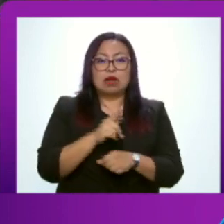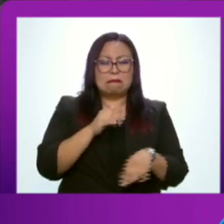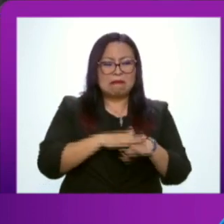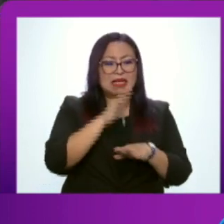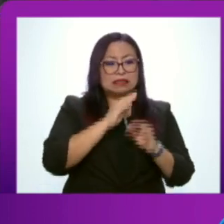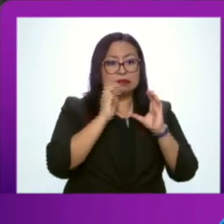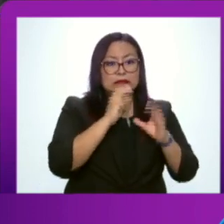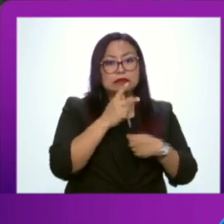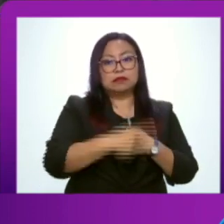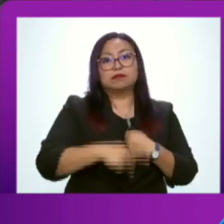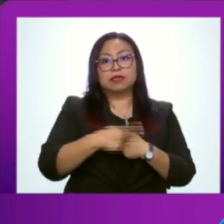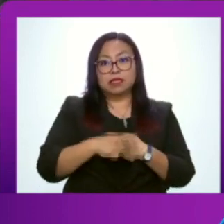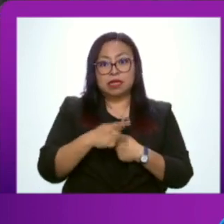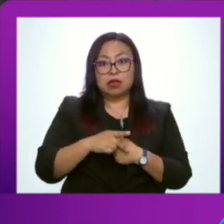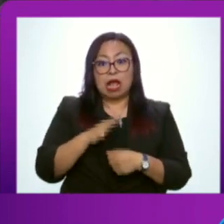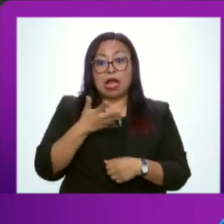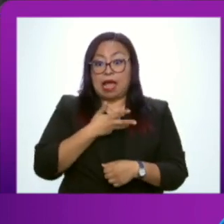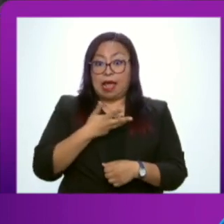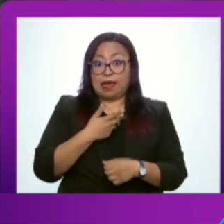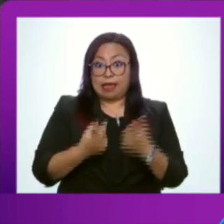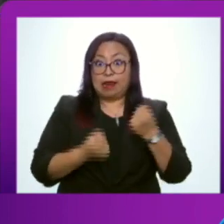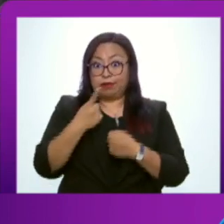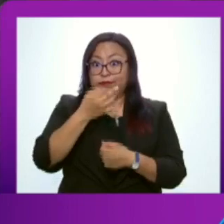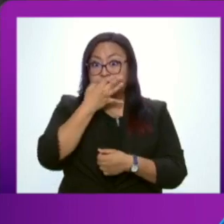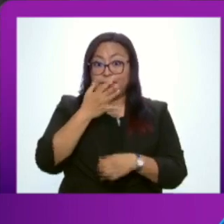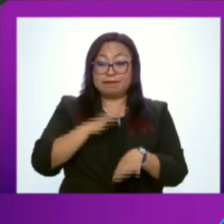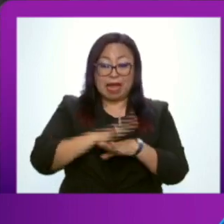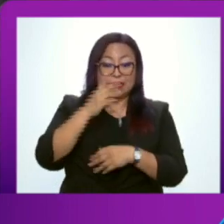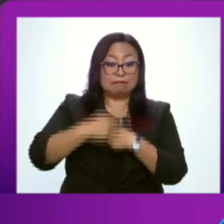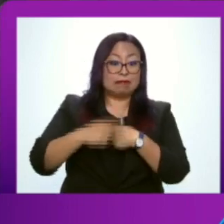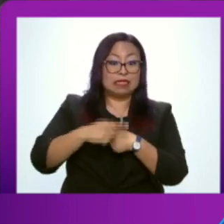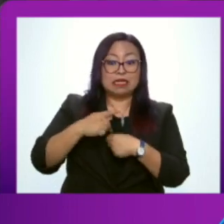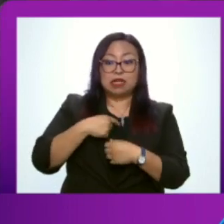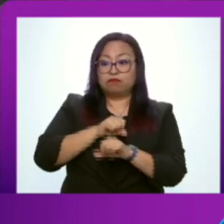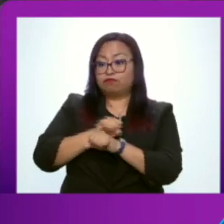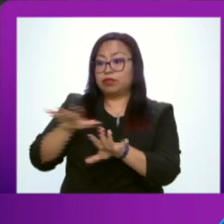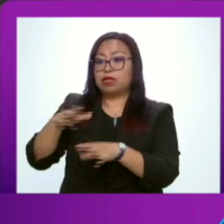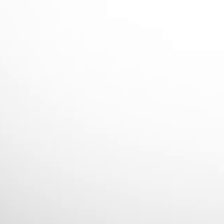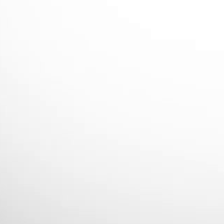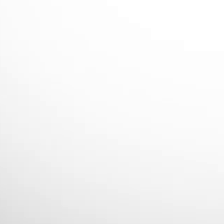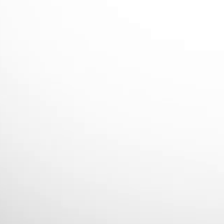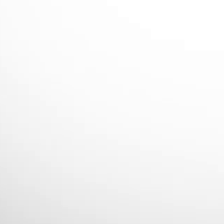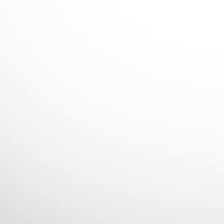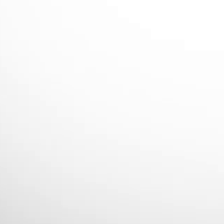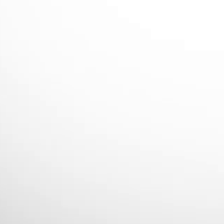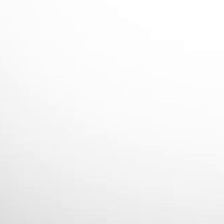como aquellos que tienen más denuncias ante la COFEPRIS, que es la autoridad en la materia.